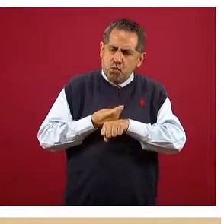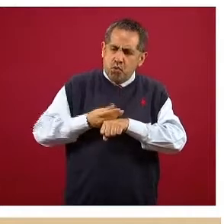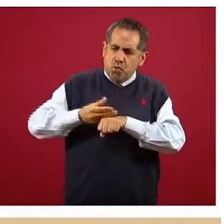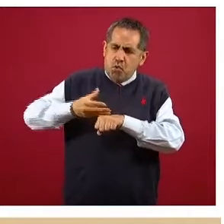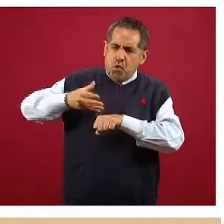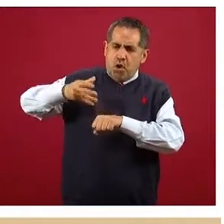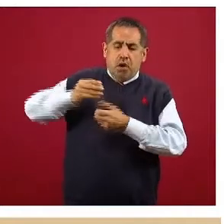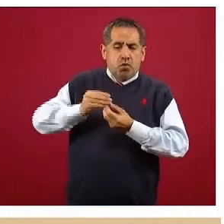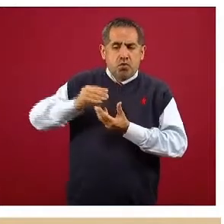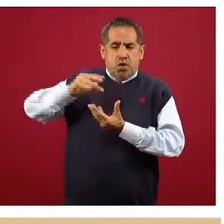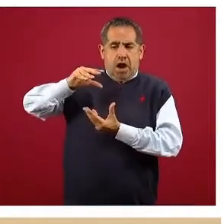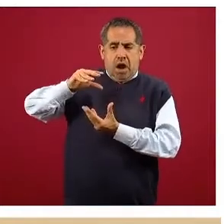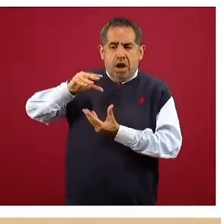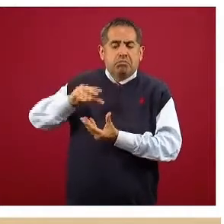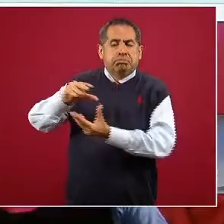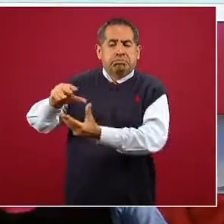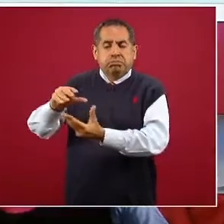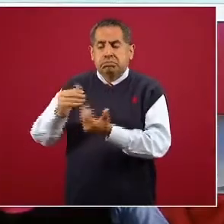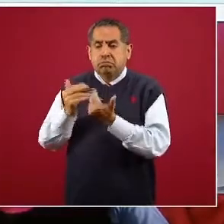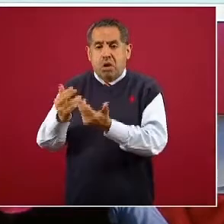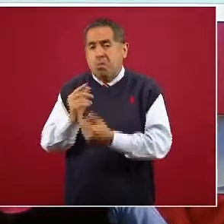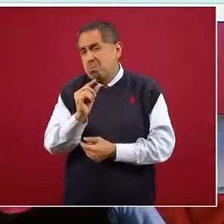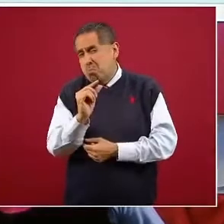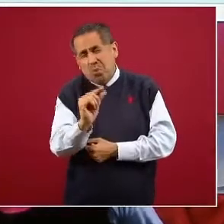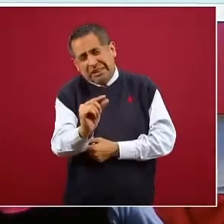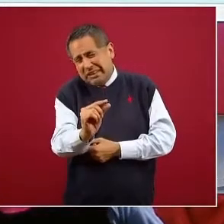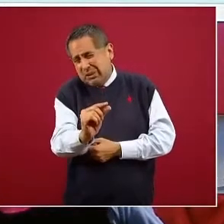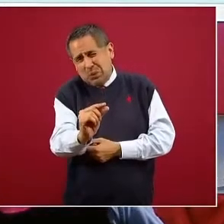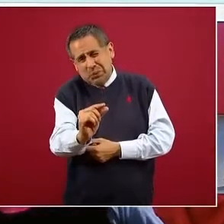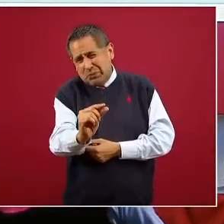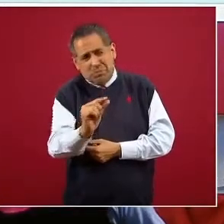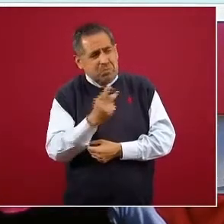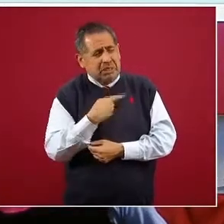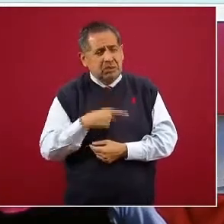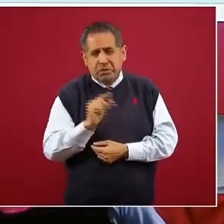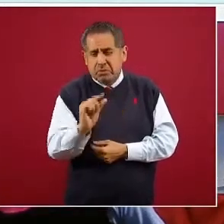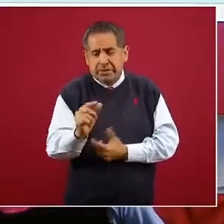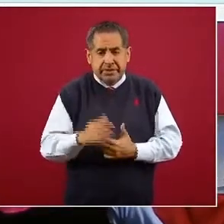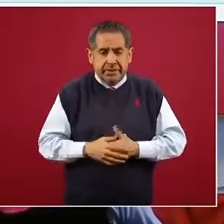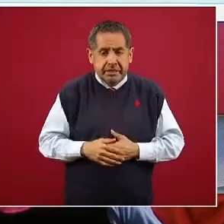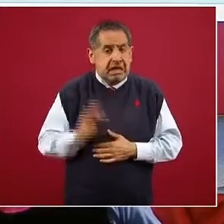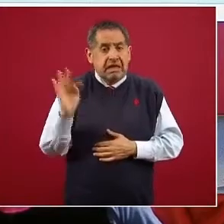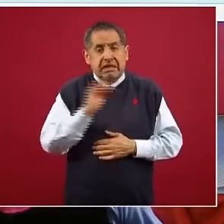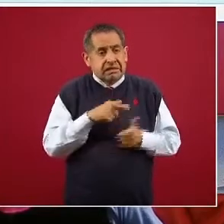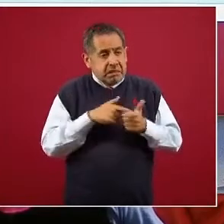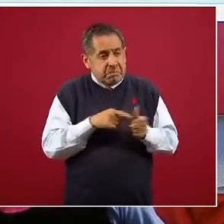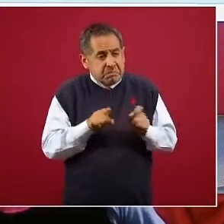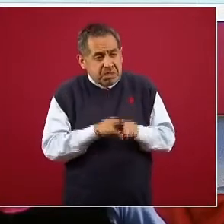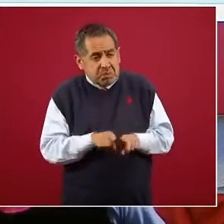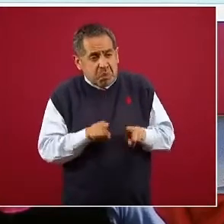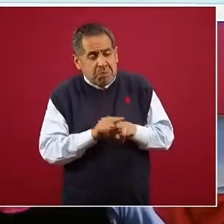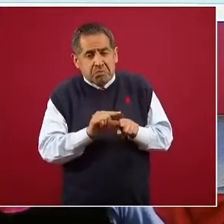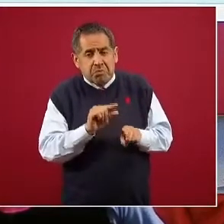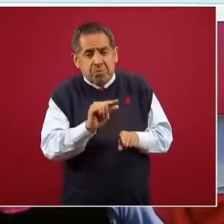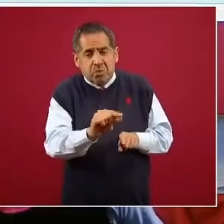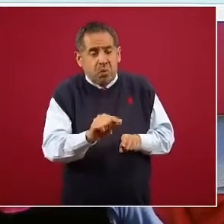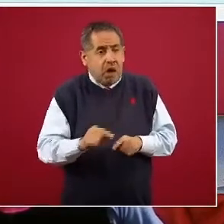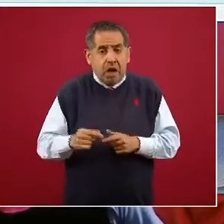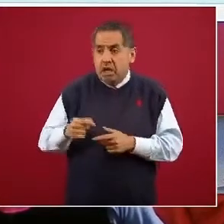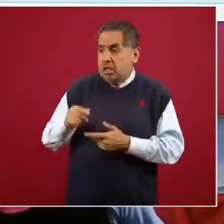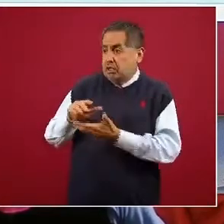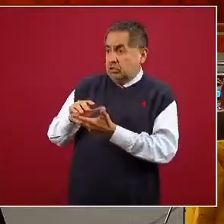situación, surge la siguiente estructura del problema. De continuar con estos números, el